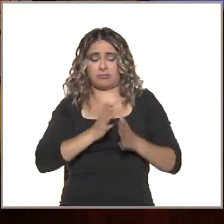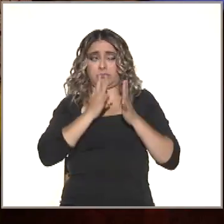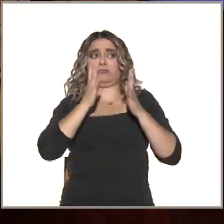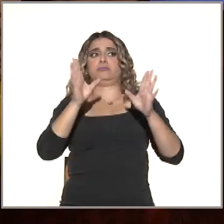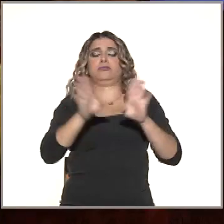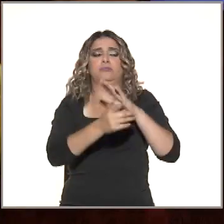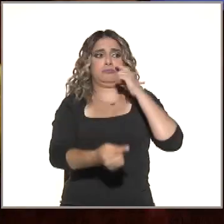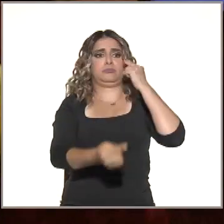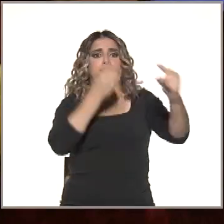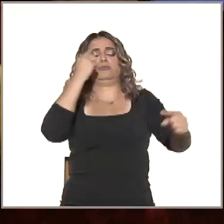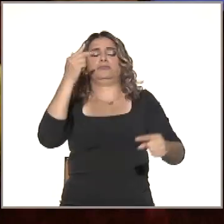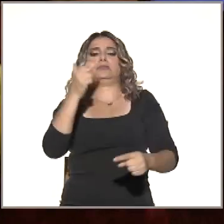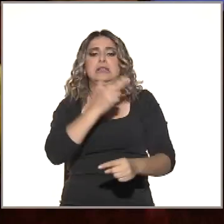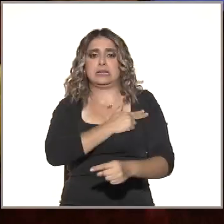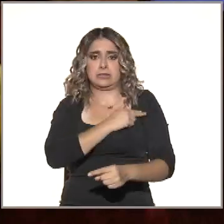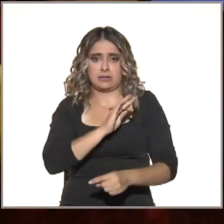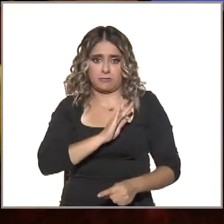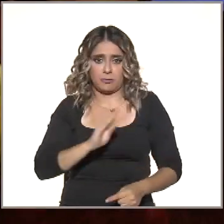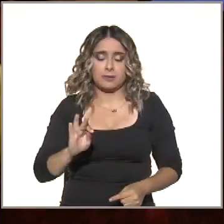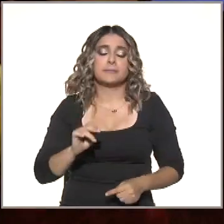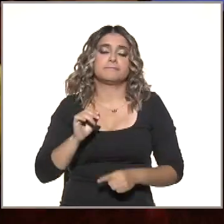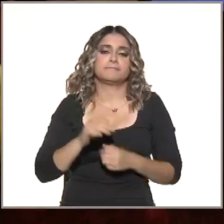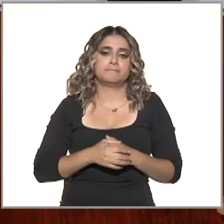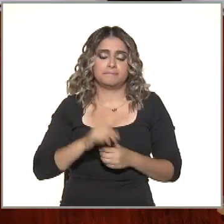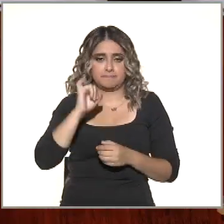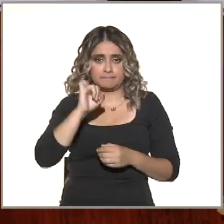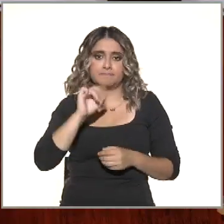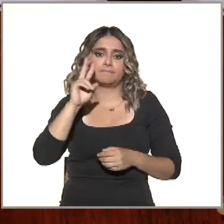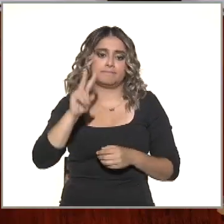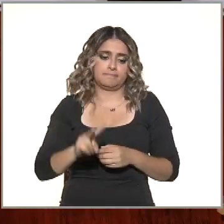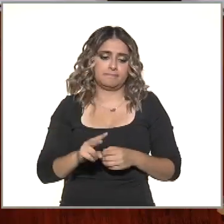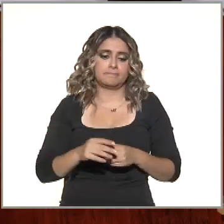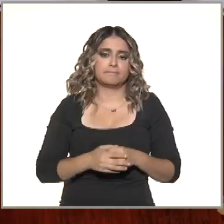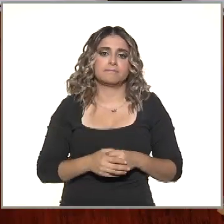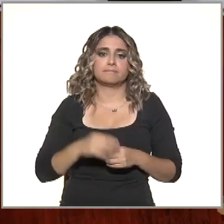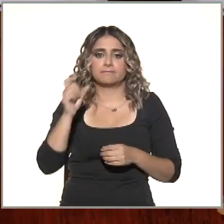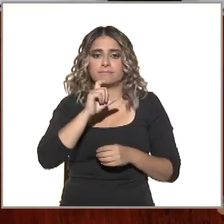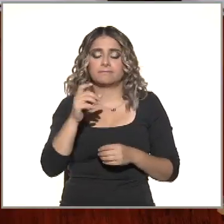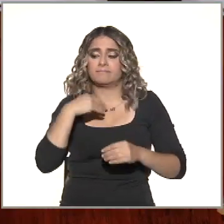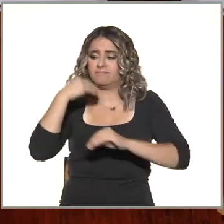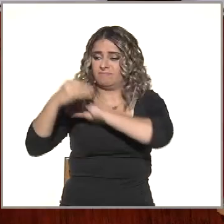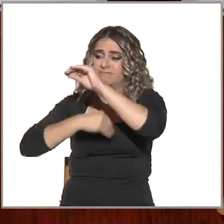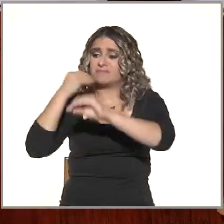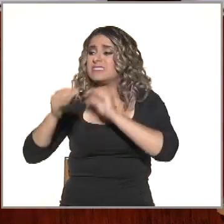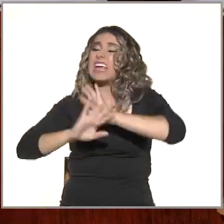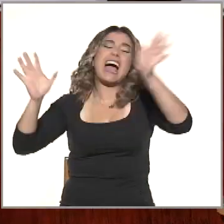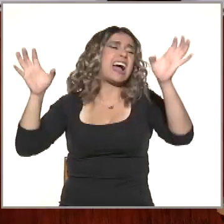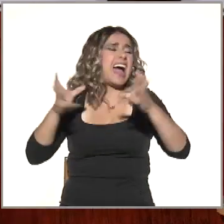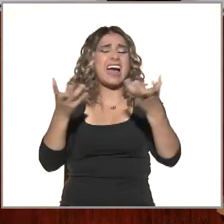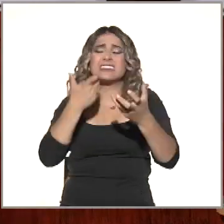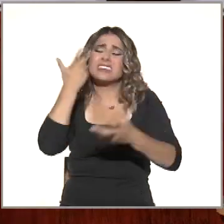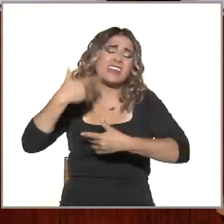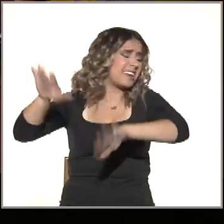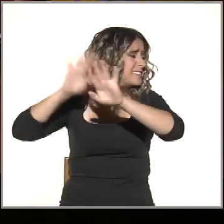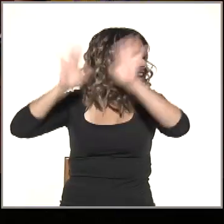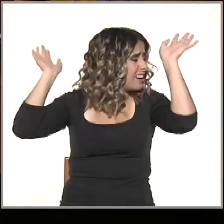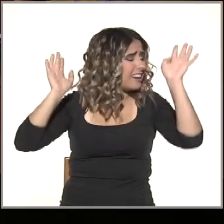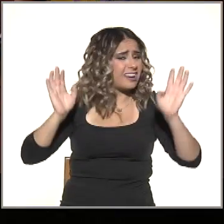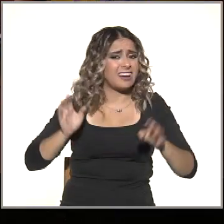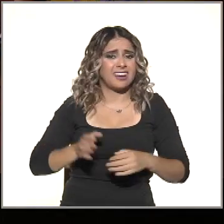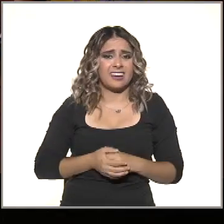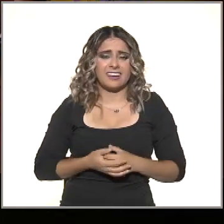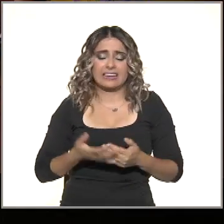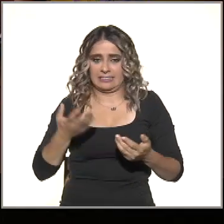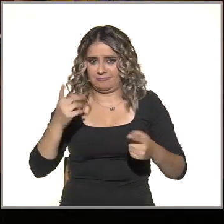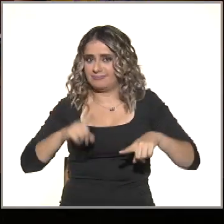y puede herir bastante. Claro, porque es como termina una discusión. Ya es lo que quieras, ¿no? Depende